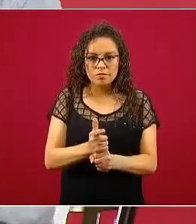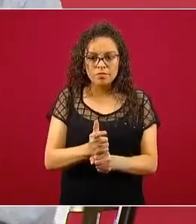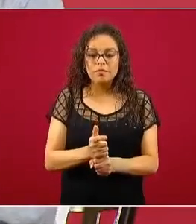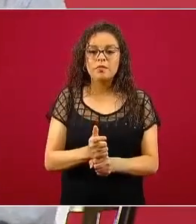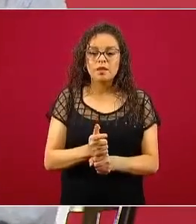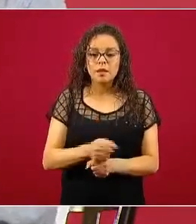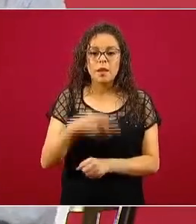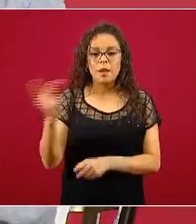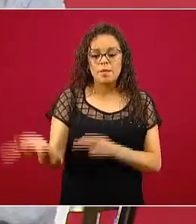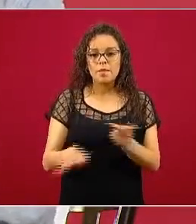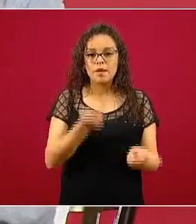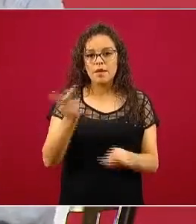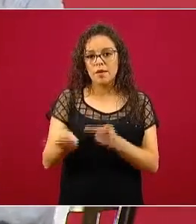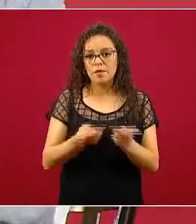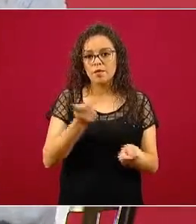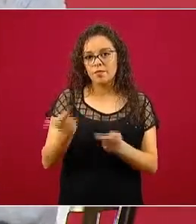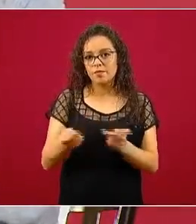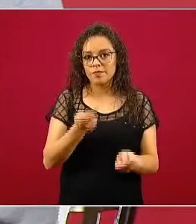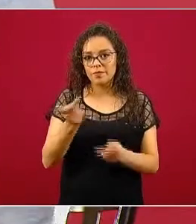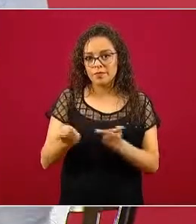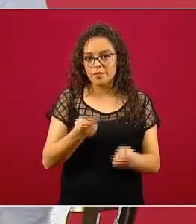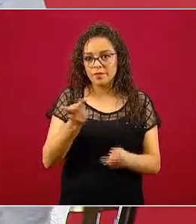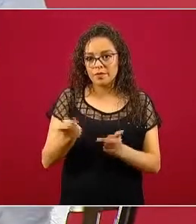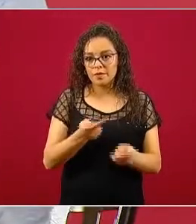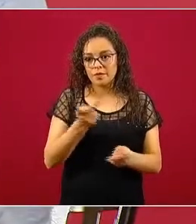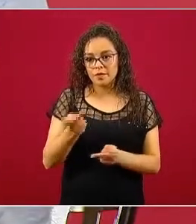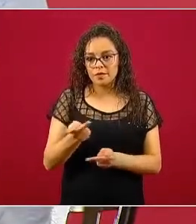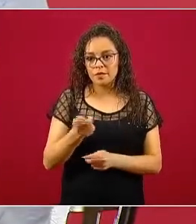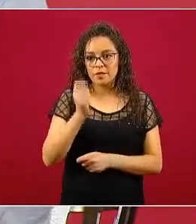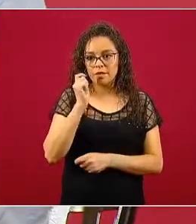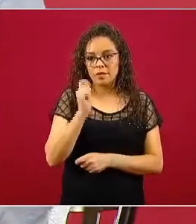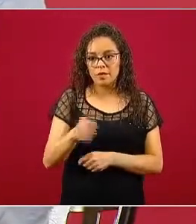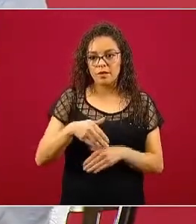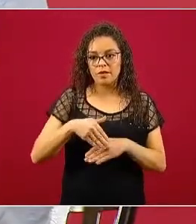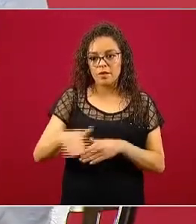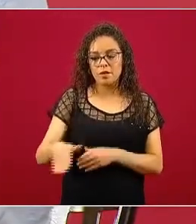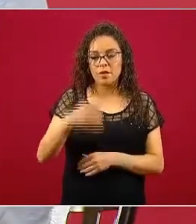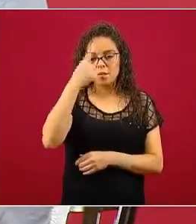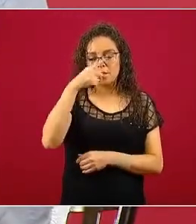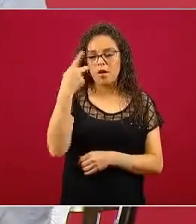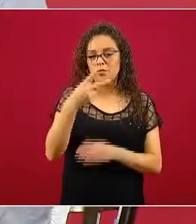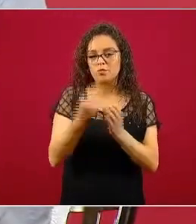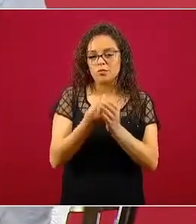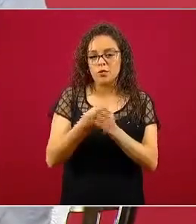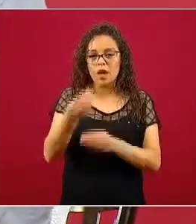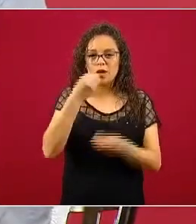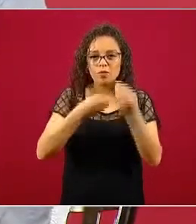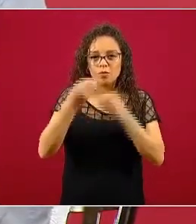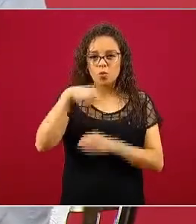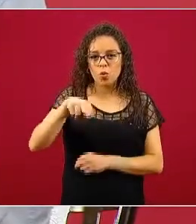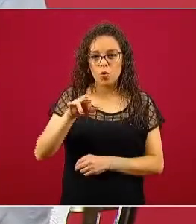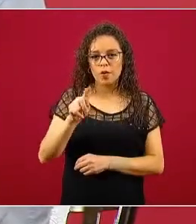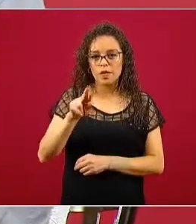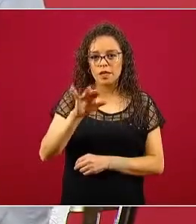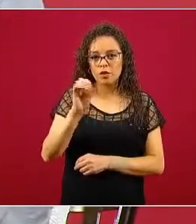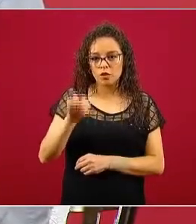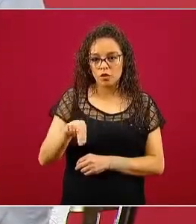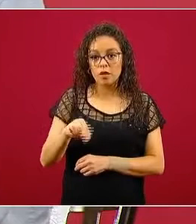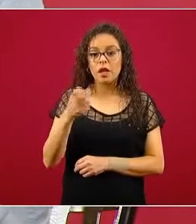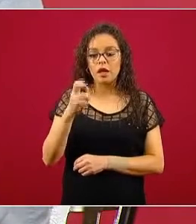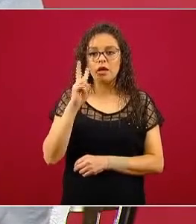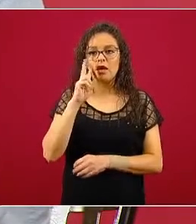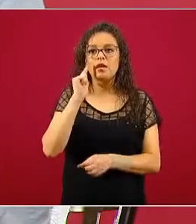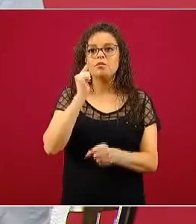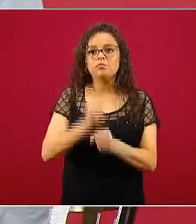Encuesta Nacional de Salud y Nutrición y se le hizo un examen de laboratorio y se detectó que tenían la glucosa